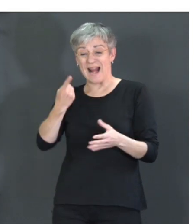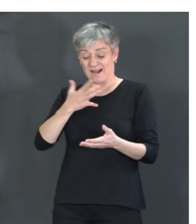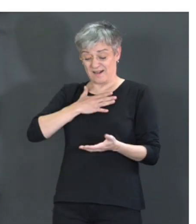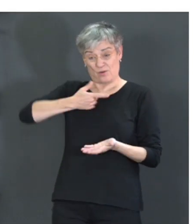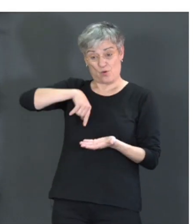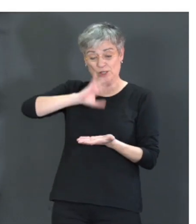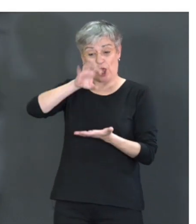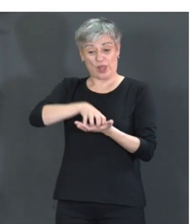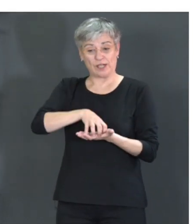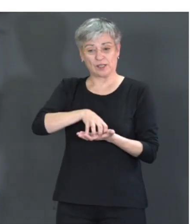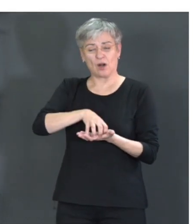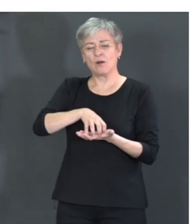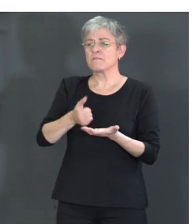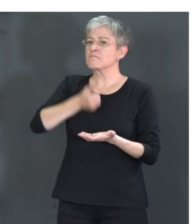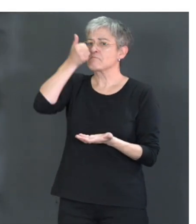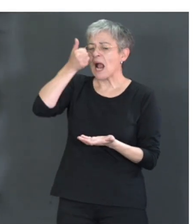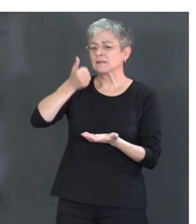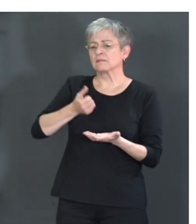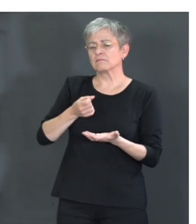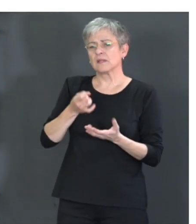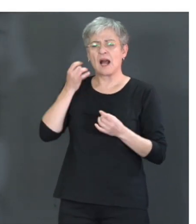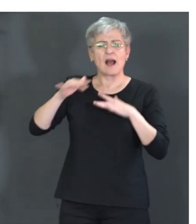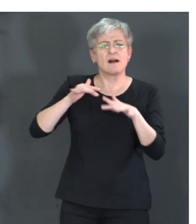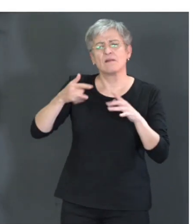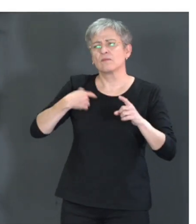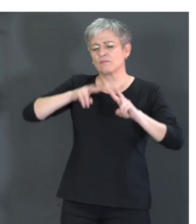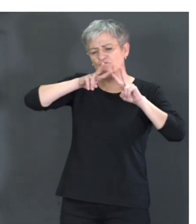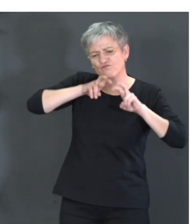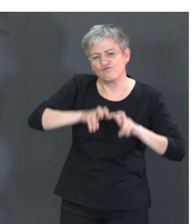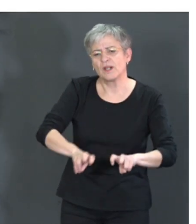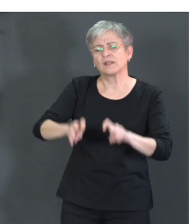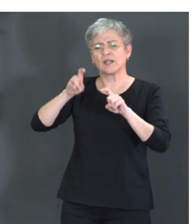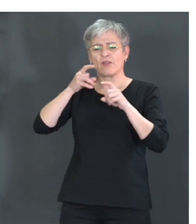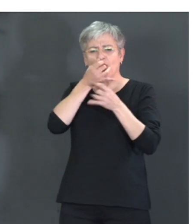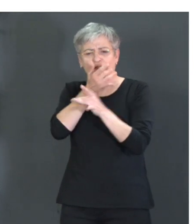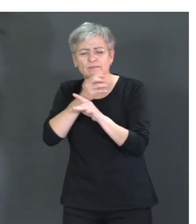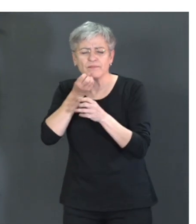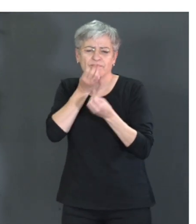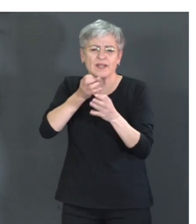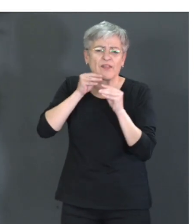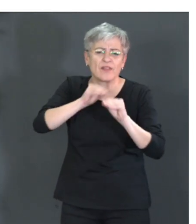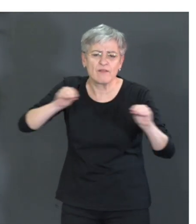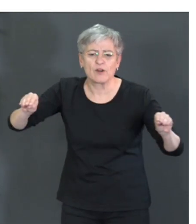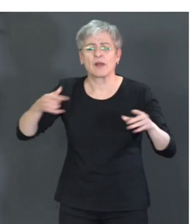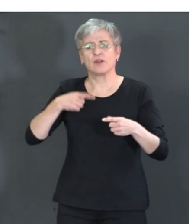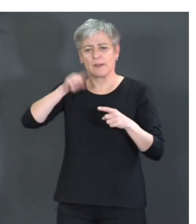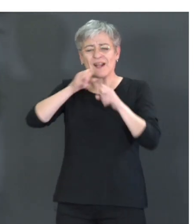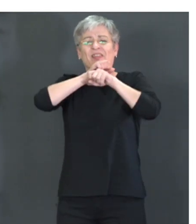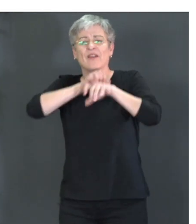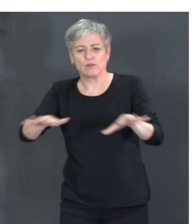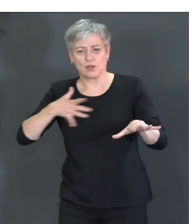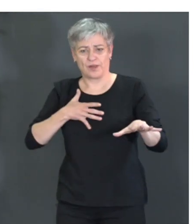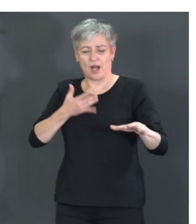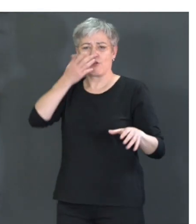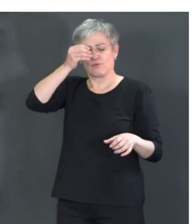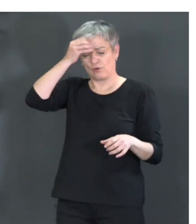la actividad de formación, investigación, difusión del conocimiento que se hace. Al igual que CEAFA, desde el